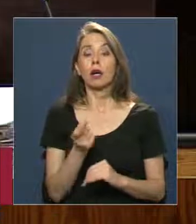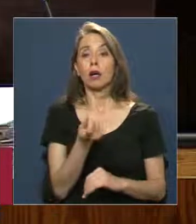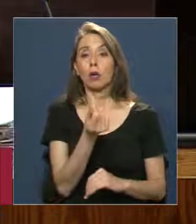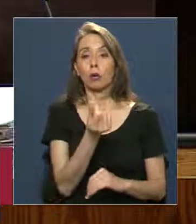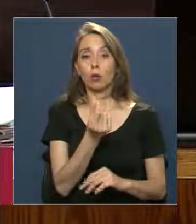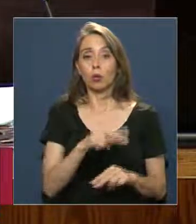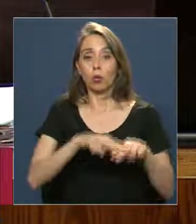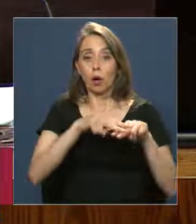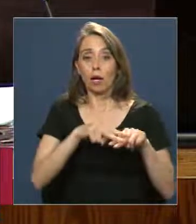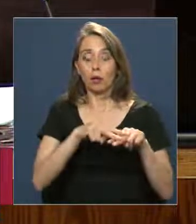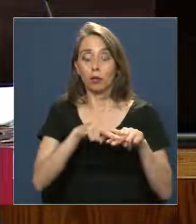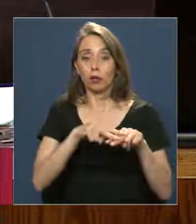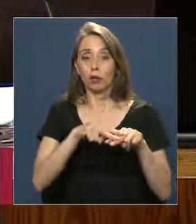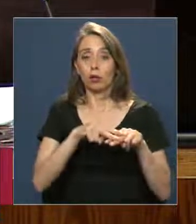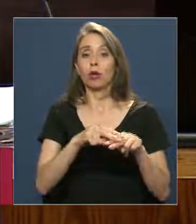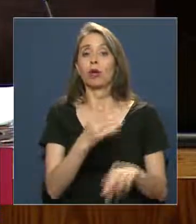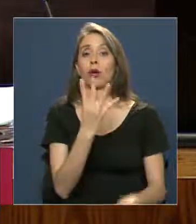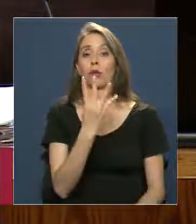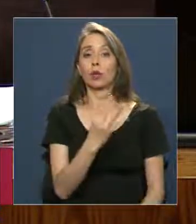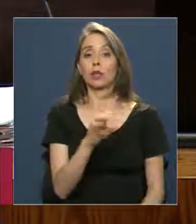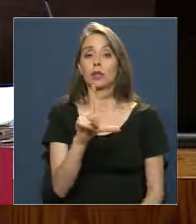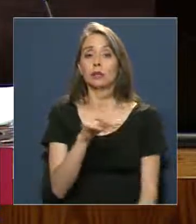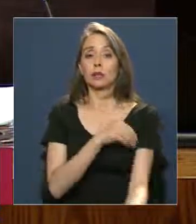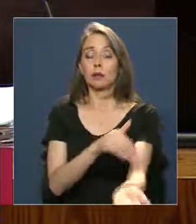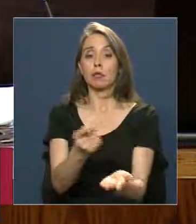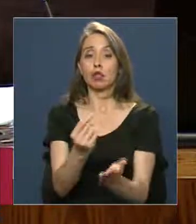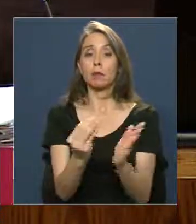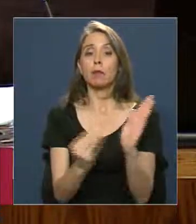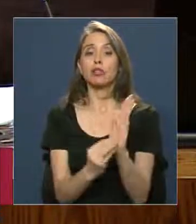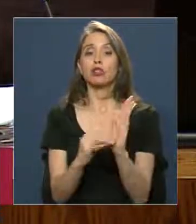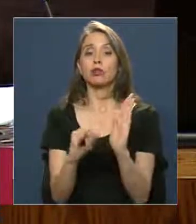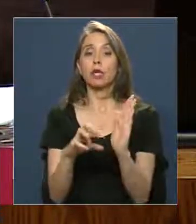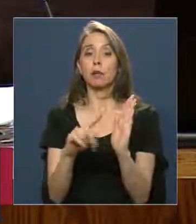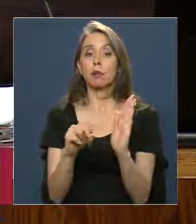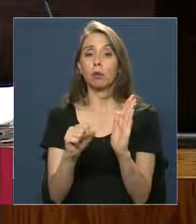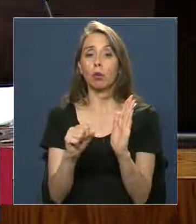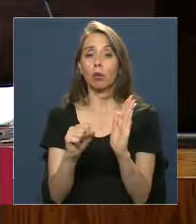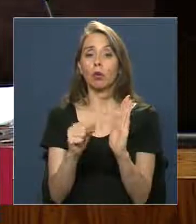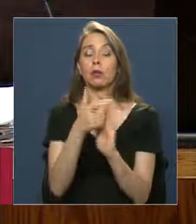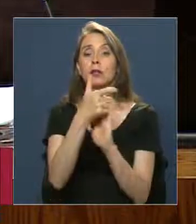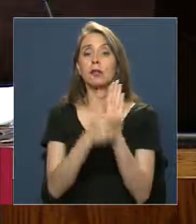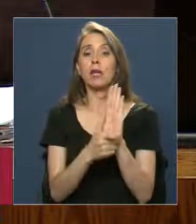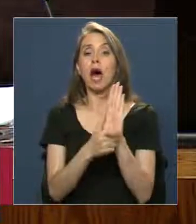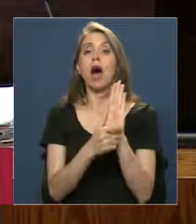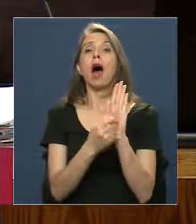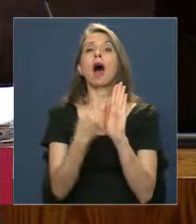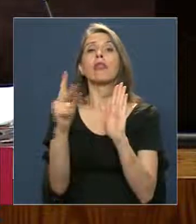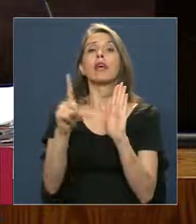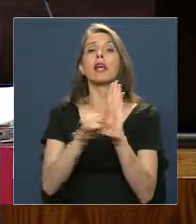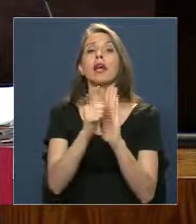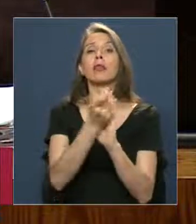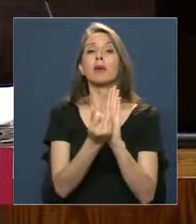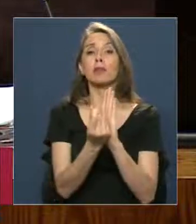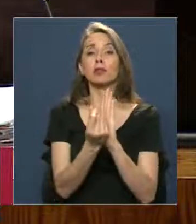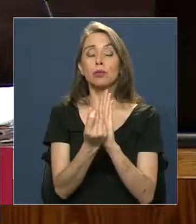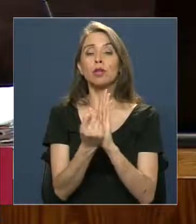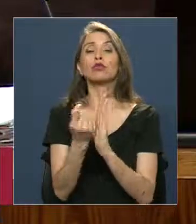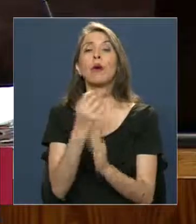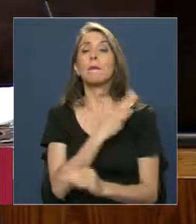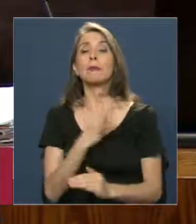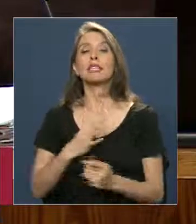de recursos que alcanza a 47 millones de pesos dentro de la partida del Ministerio de Economía, Fomento y